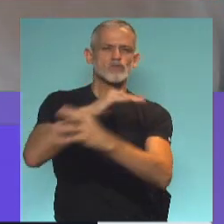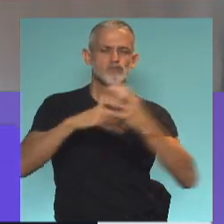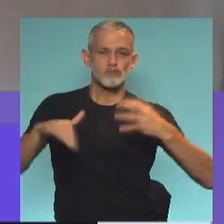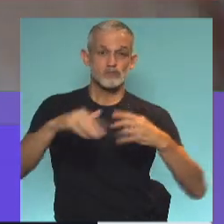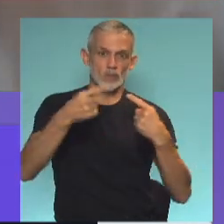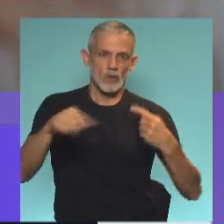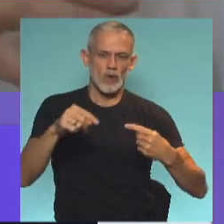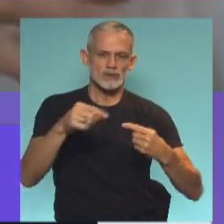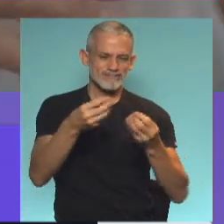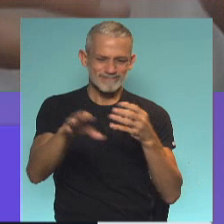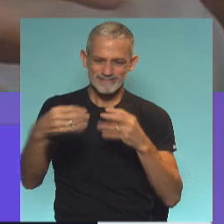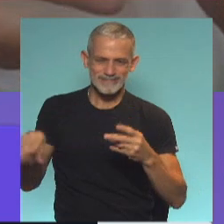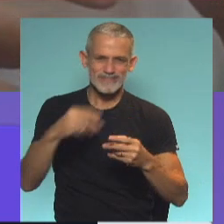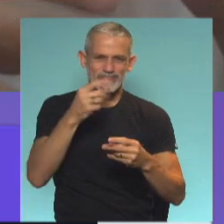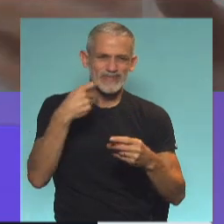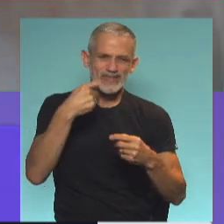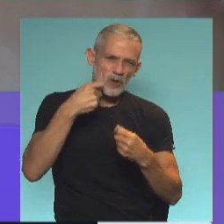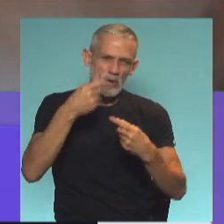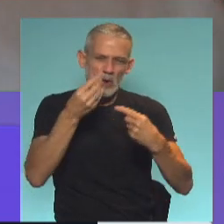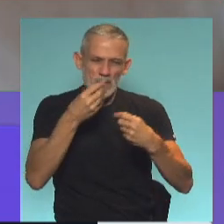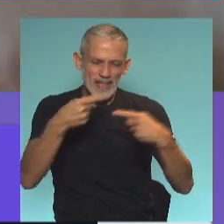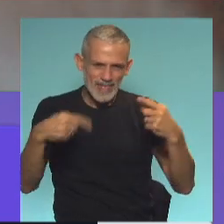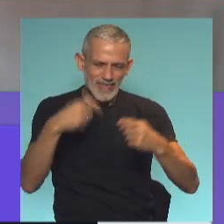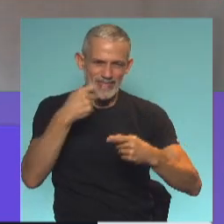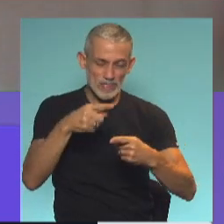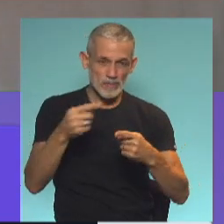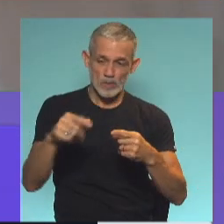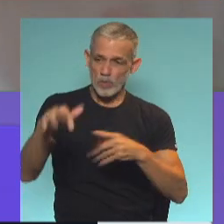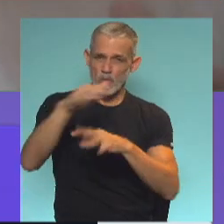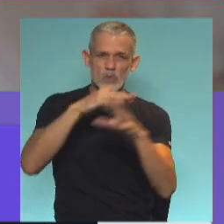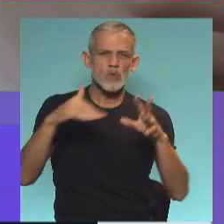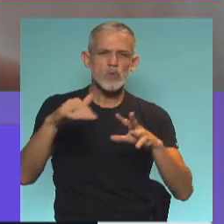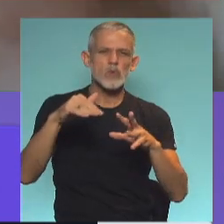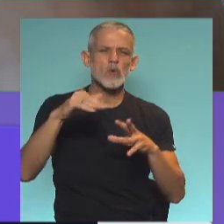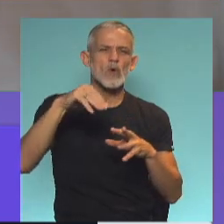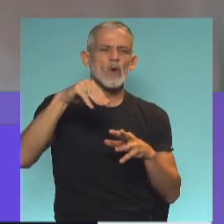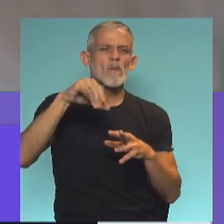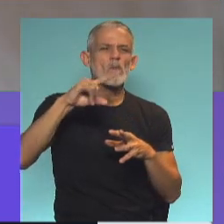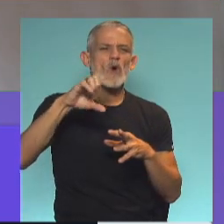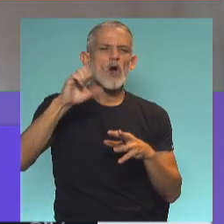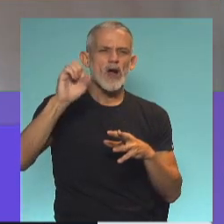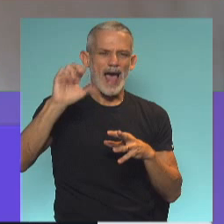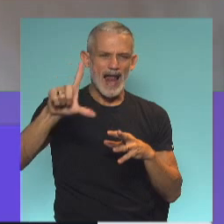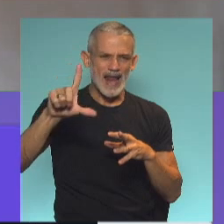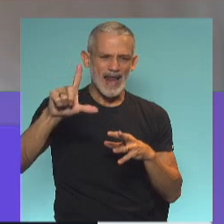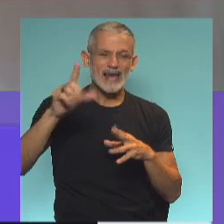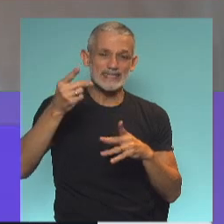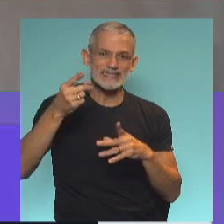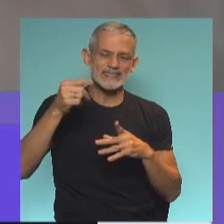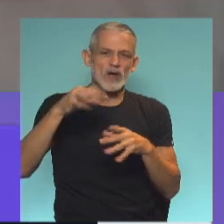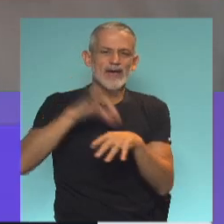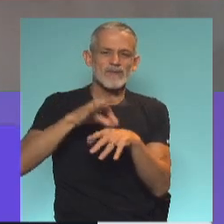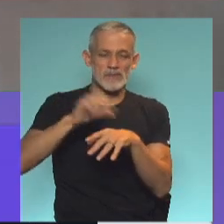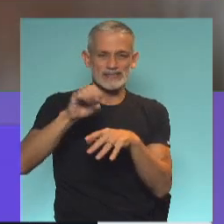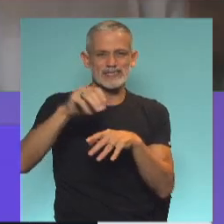orgánico favorece la presencia de este orden de mucorales, ese es el nombre que tiene, donde sale este nombre de enfermedad